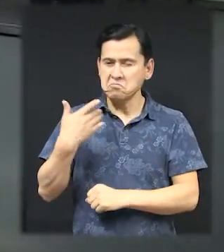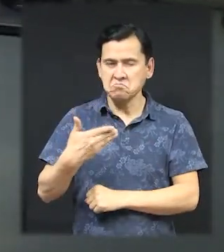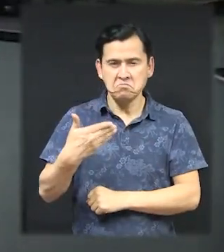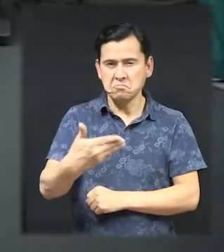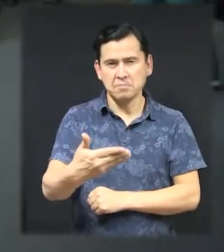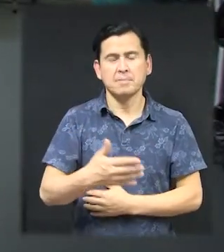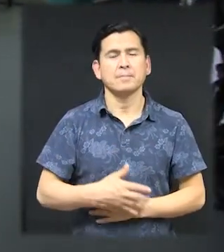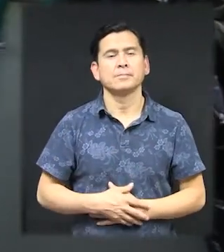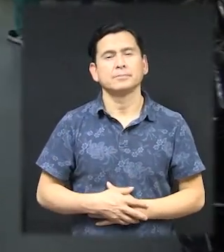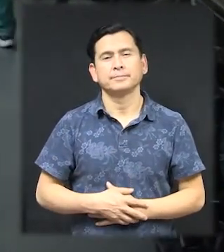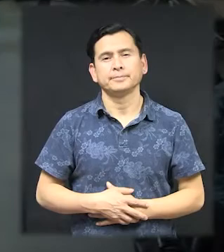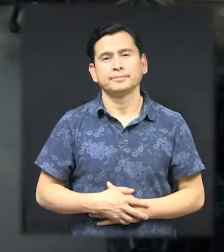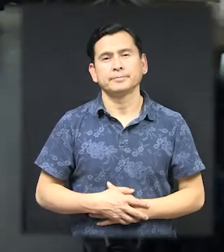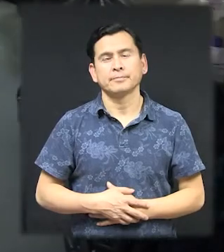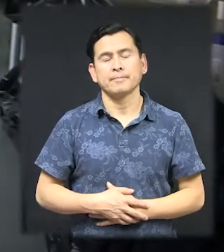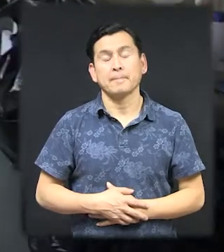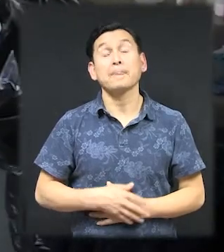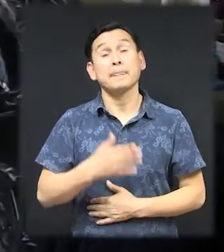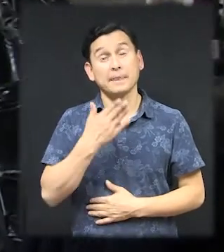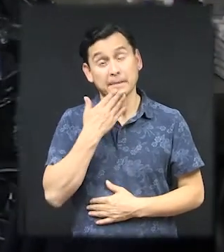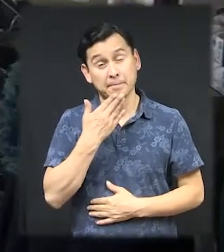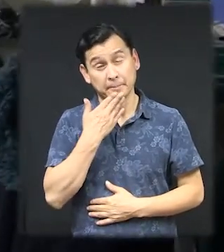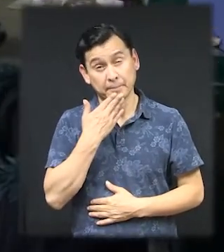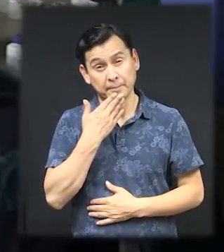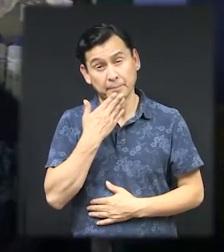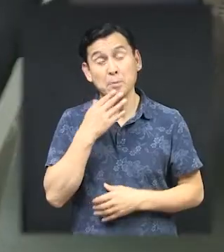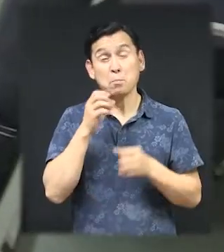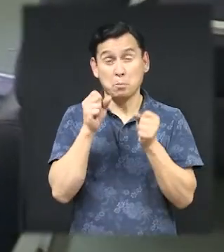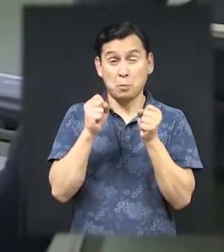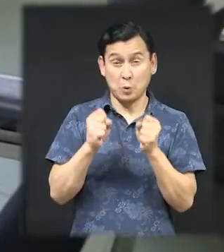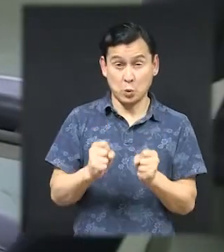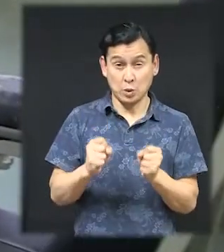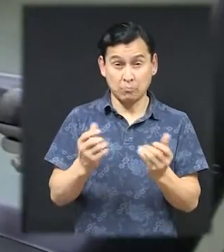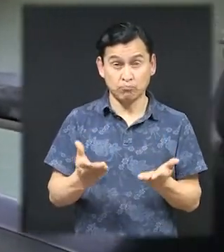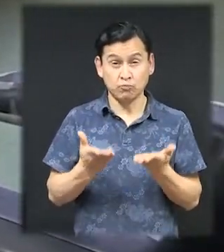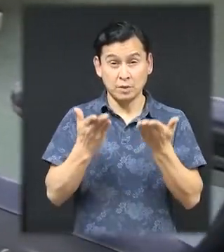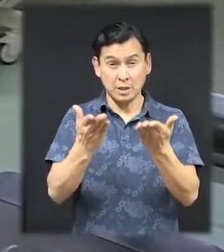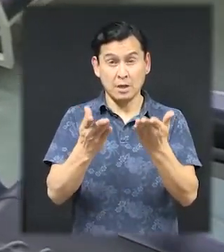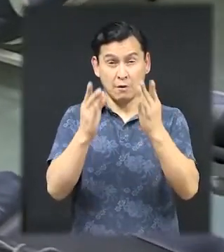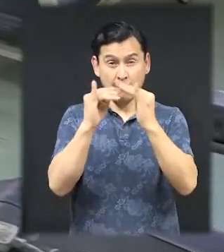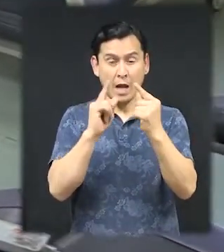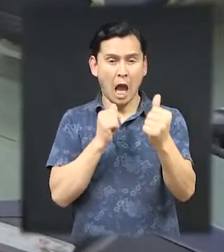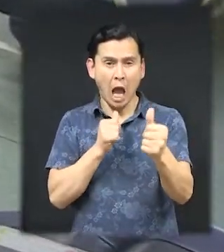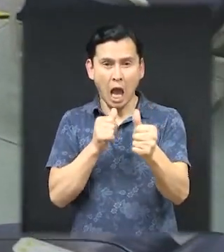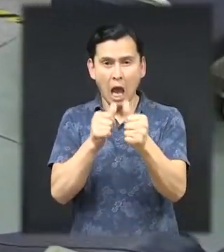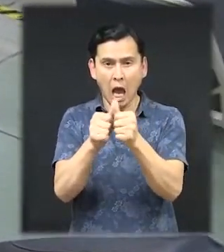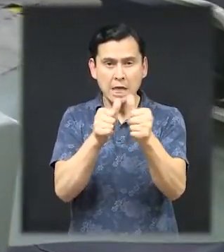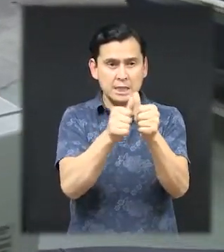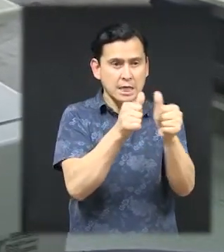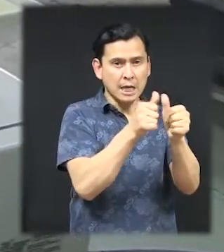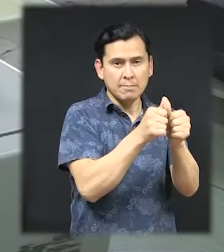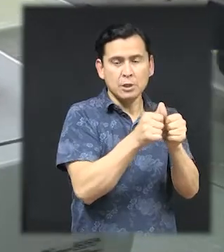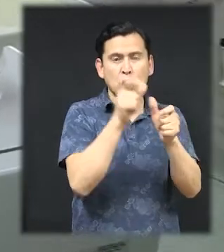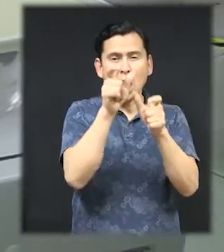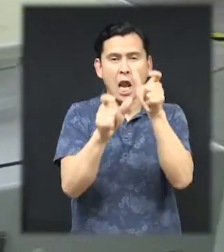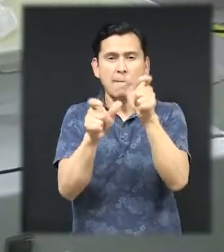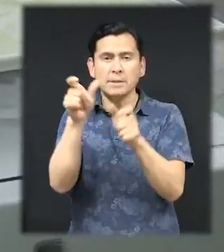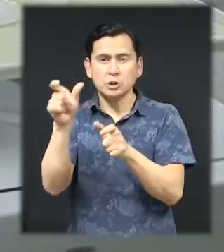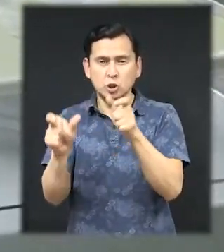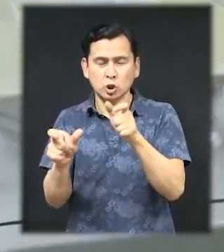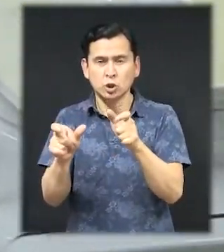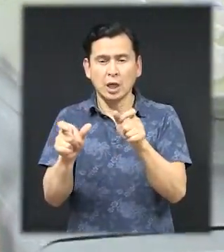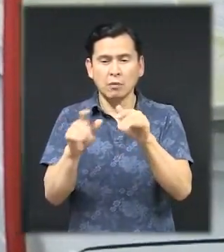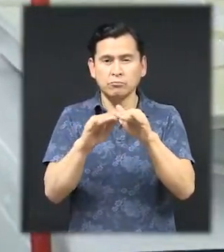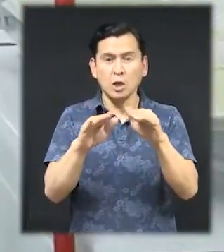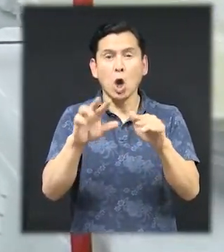y modernizado nuestra unidad de diálisis con un cambio completo en su planta de agua, de los sillones, del